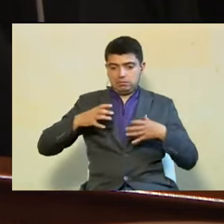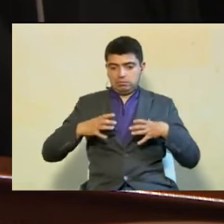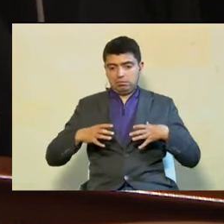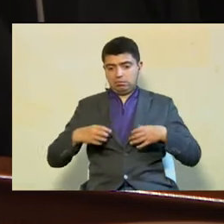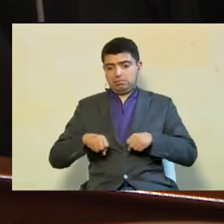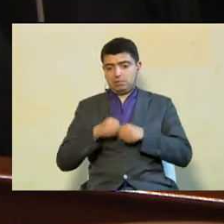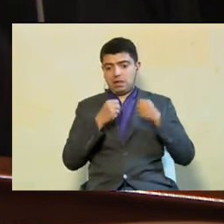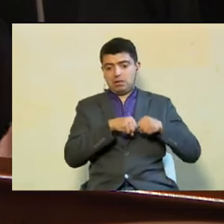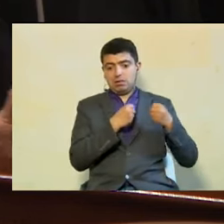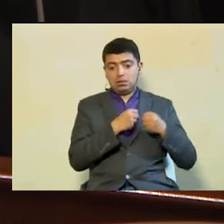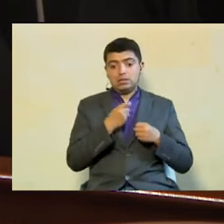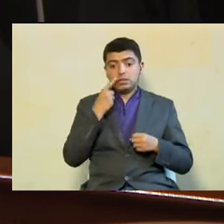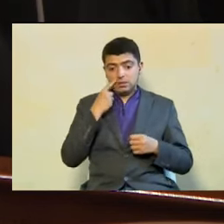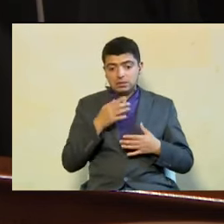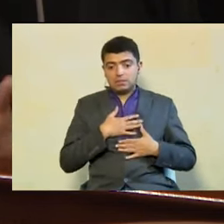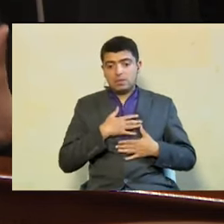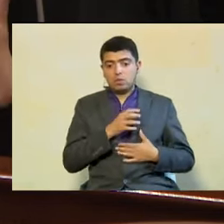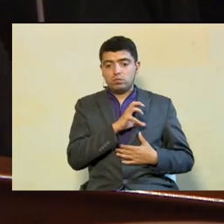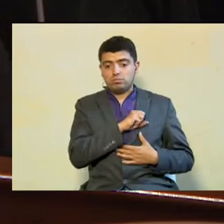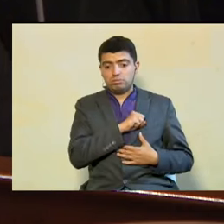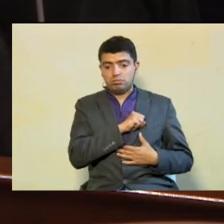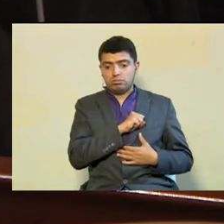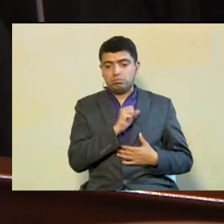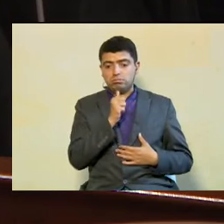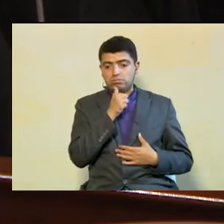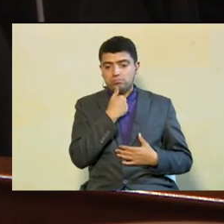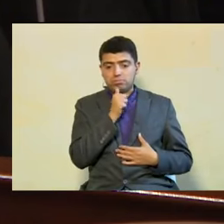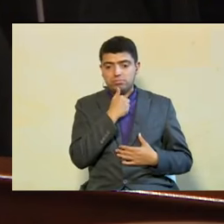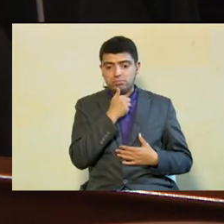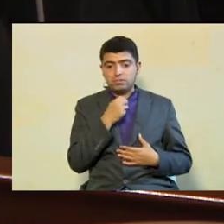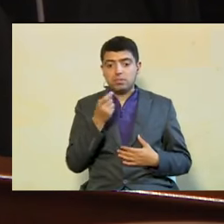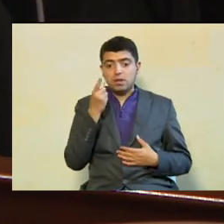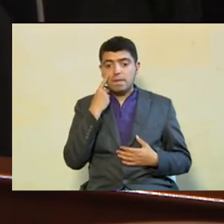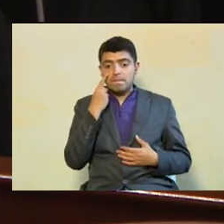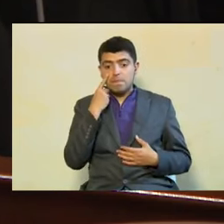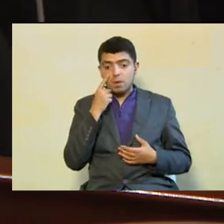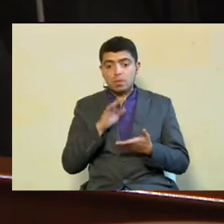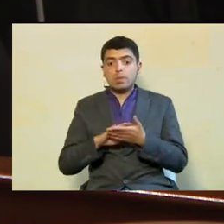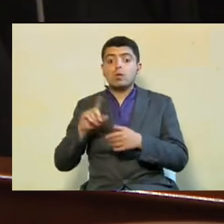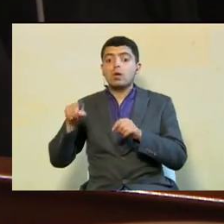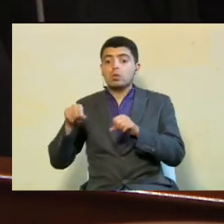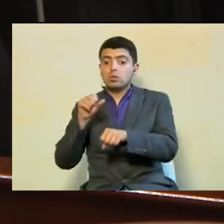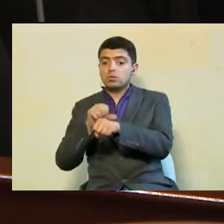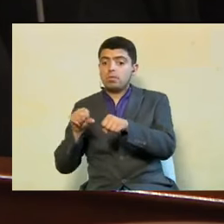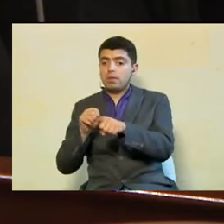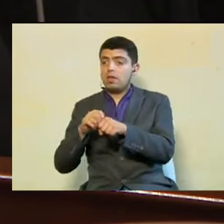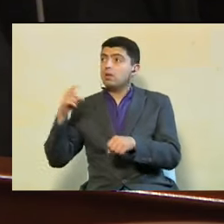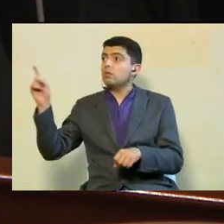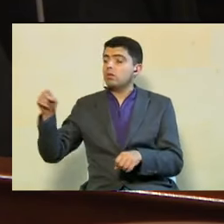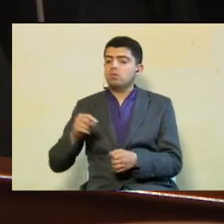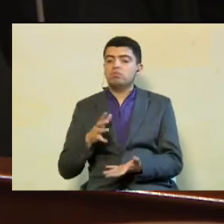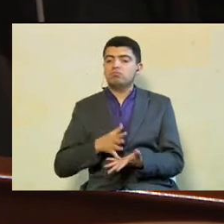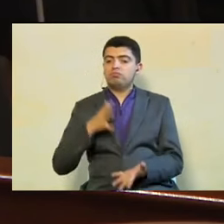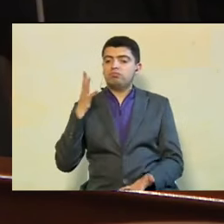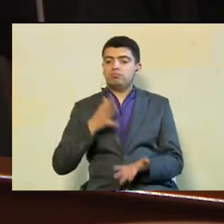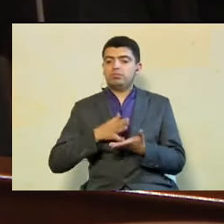10 años recibiendo un lobby de esos médicos esos que se han enriquecido aosta la cirugía